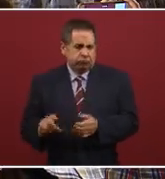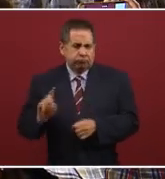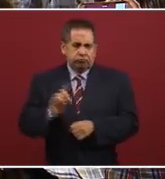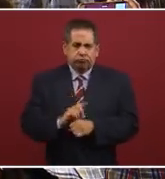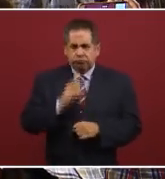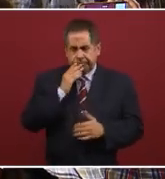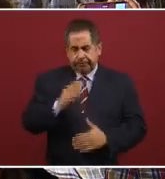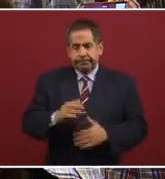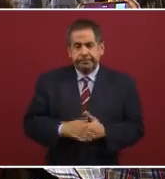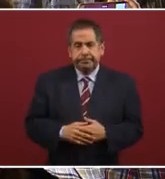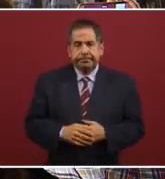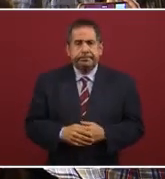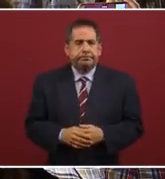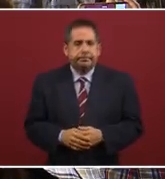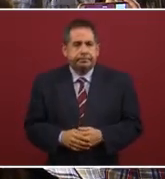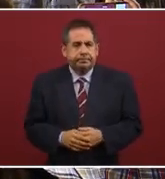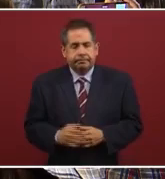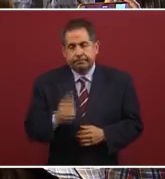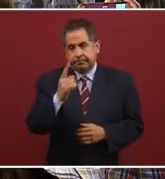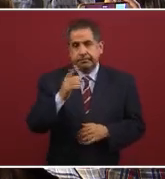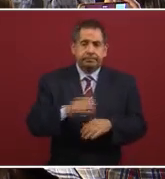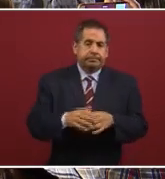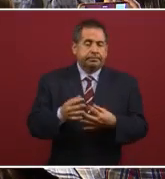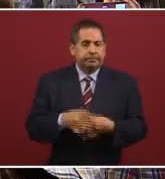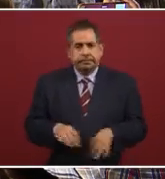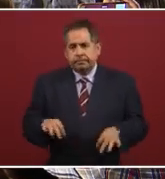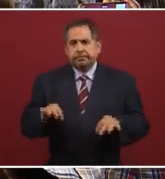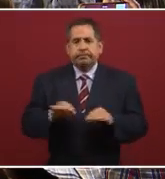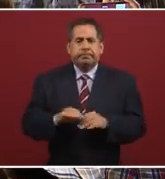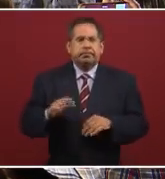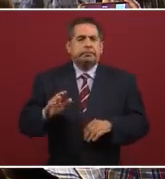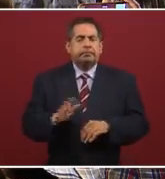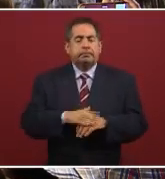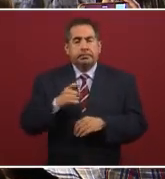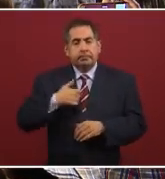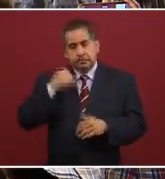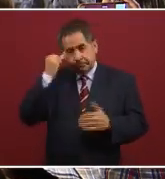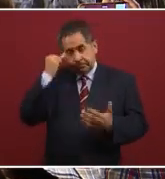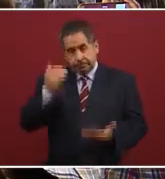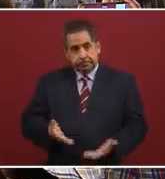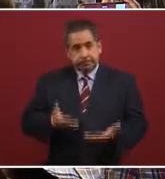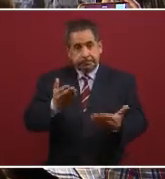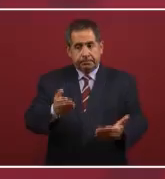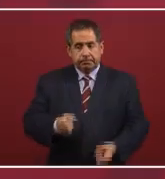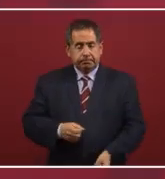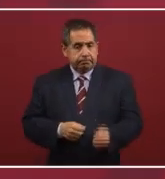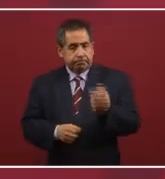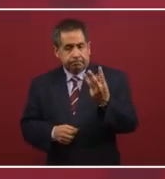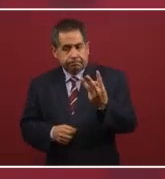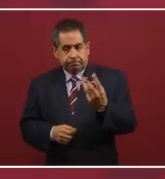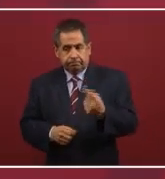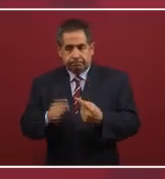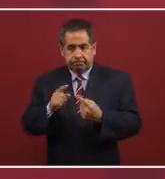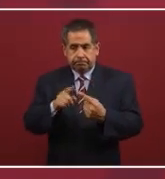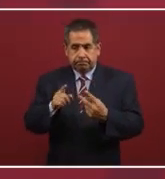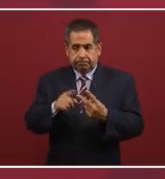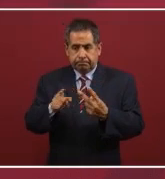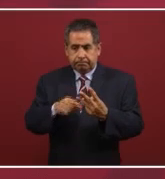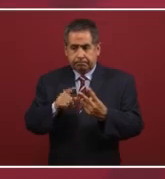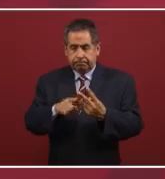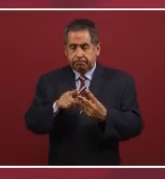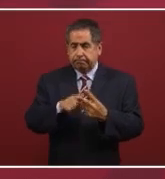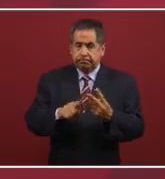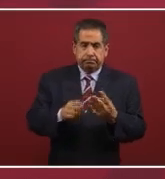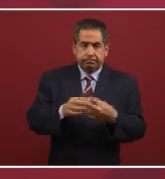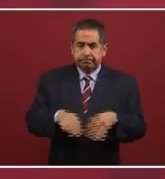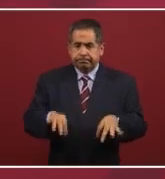más importante, más específicamente, yo pondría a su consideración 3 factores, 3 metas